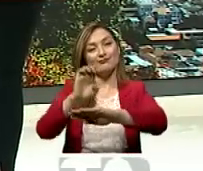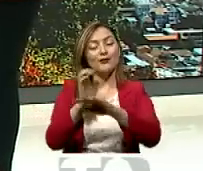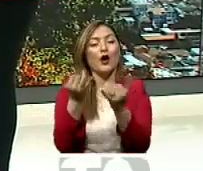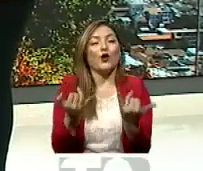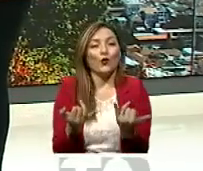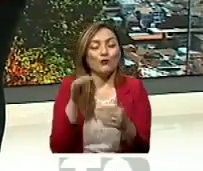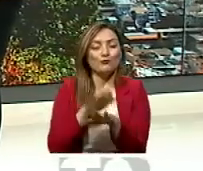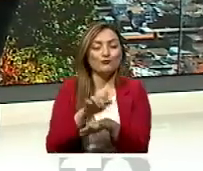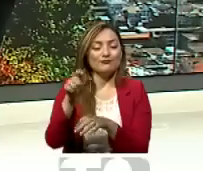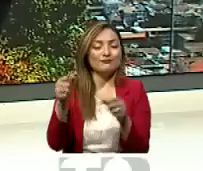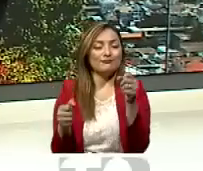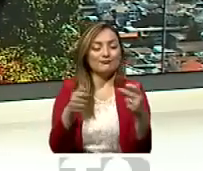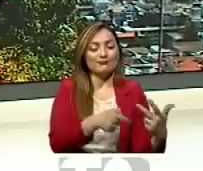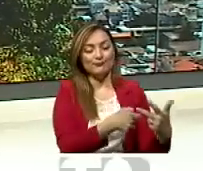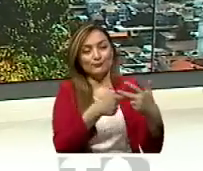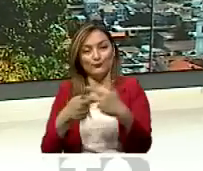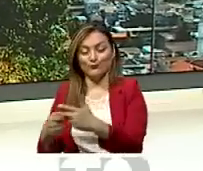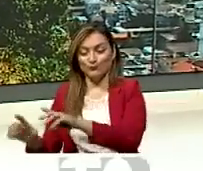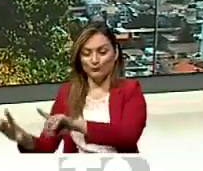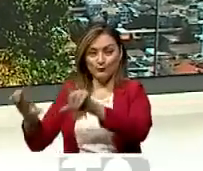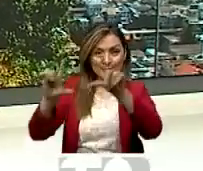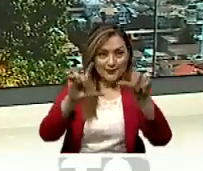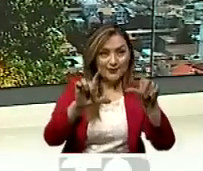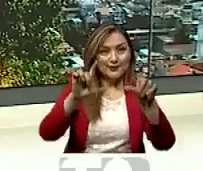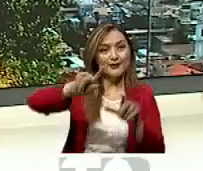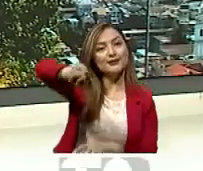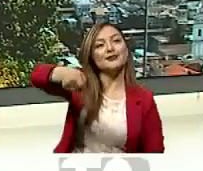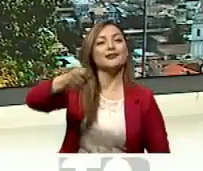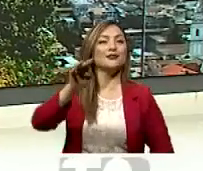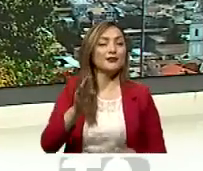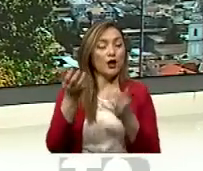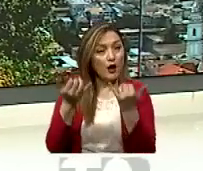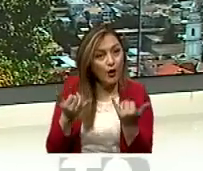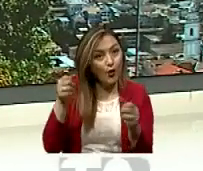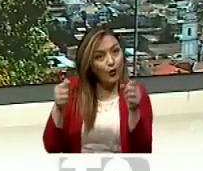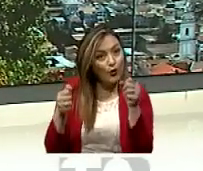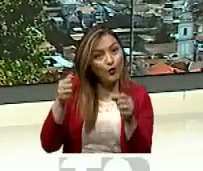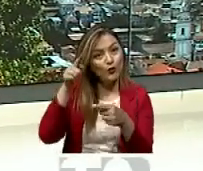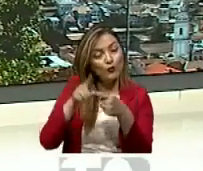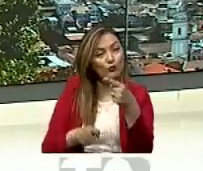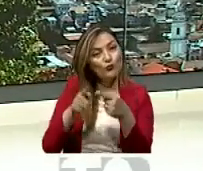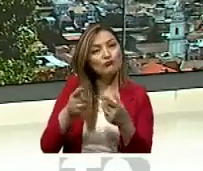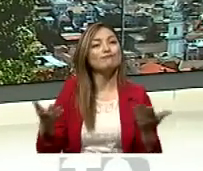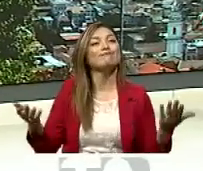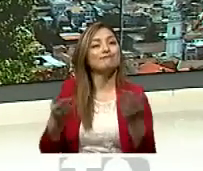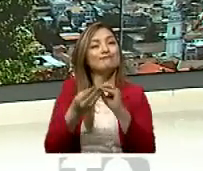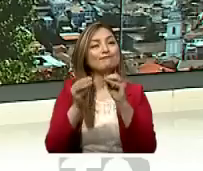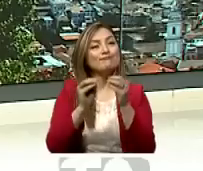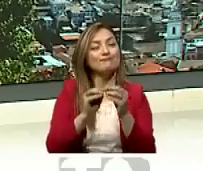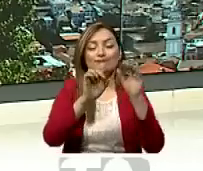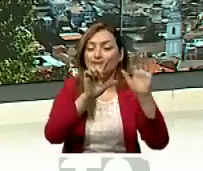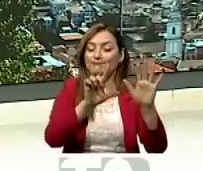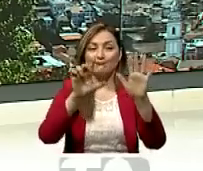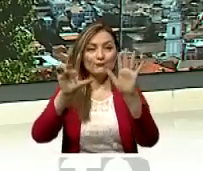también de llamar a la Wincha de Teleamazonas, que nos informa o nos recuerda que hoy no pueden circular los vehículos cuyas placas terminan en los dígitos